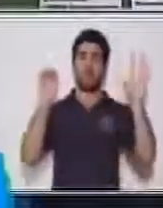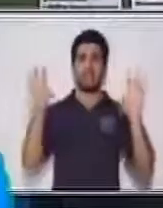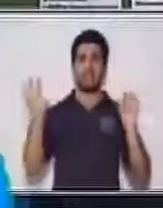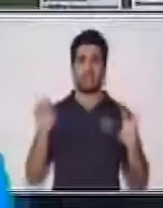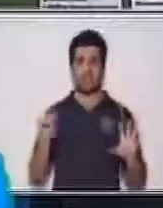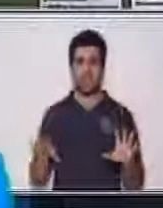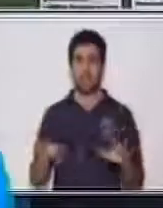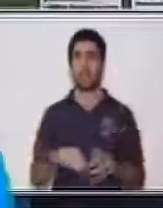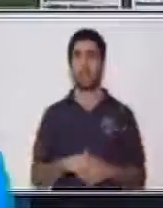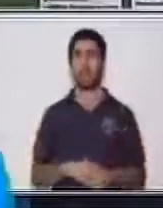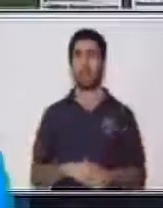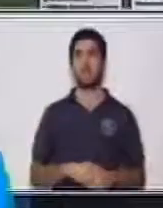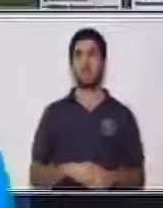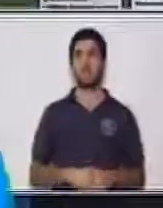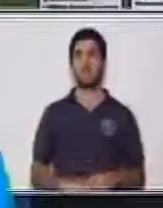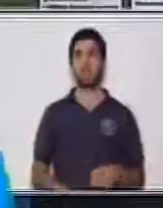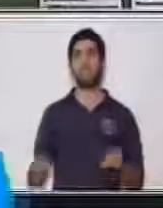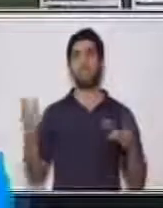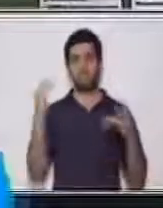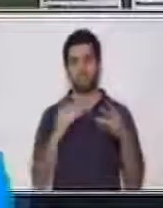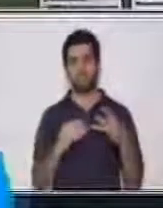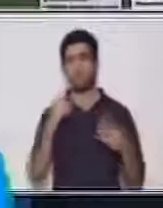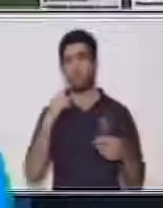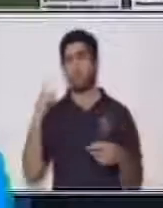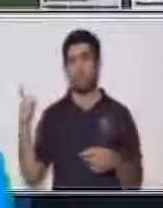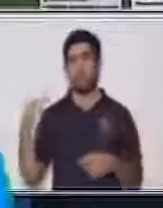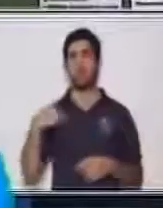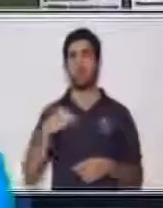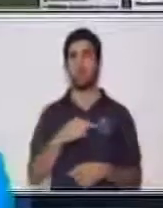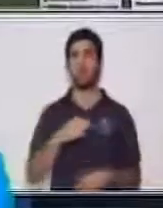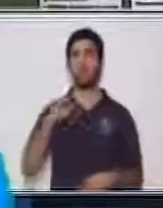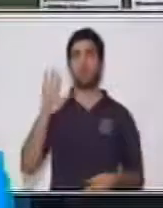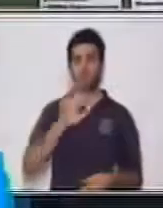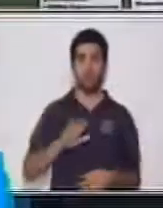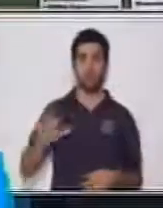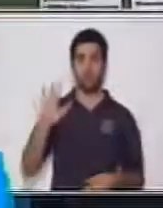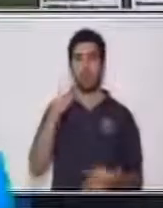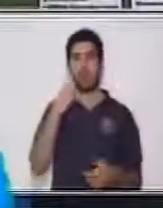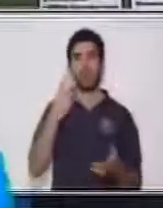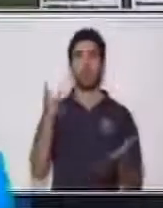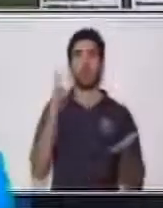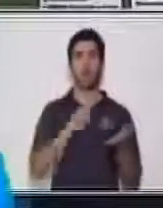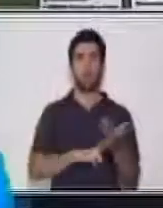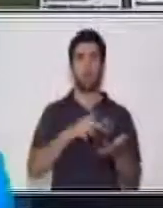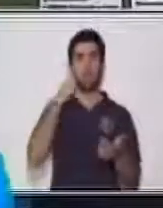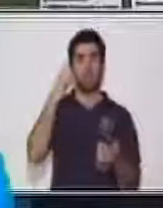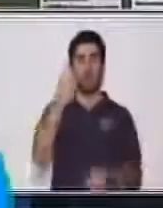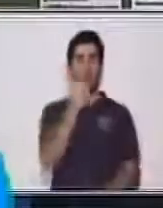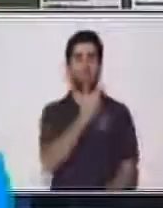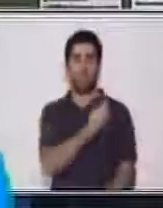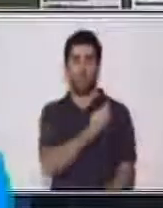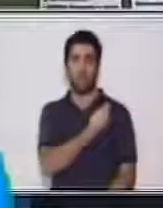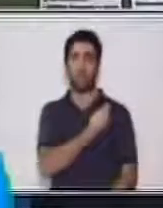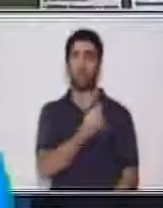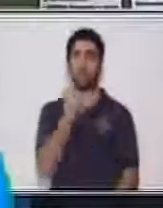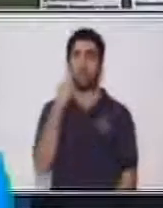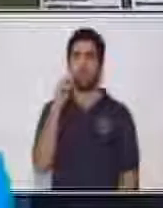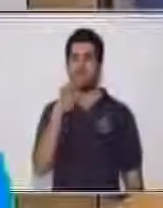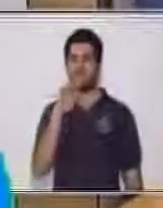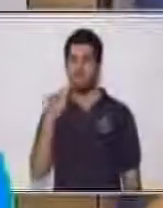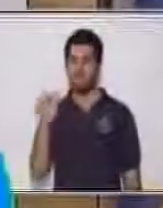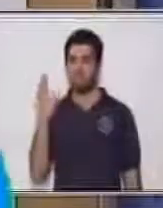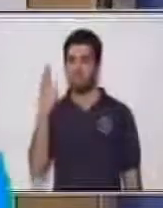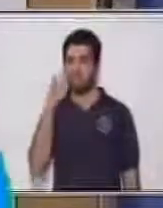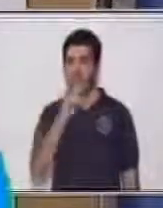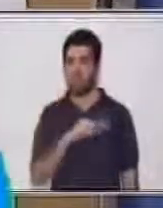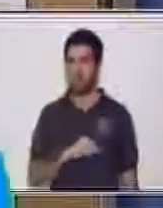Esta otra imagen nos indica, en la actualidad estamos en la etapa de validación de la vacuna, y hay un nombre extraño.